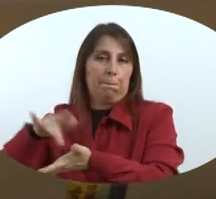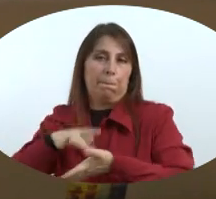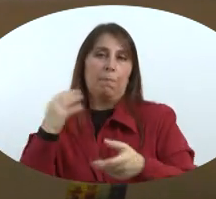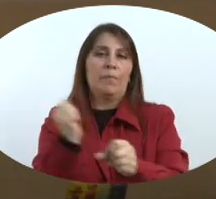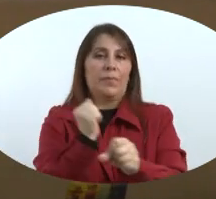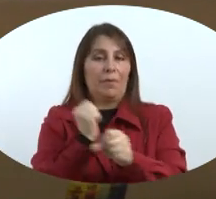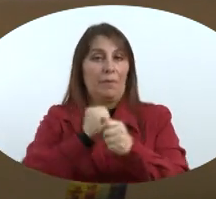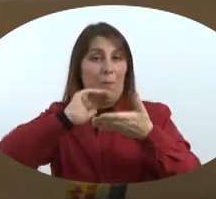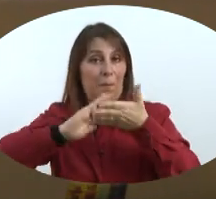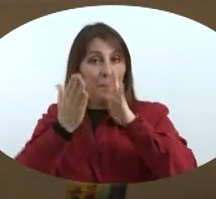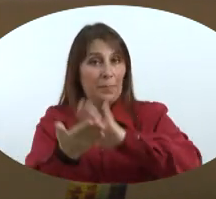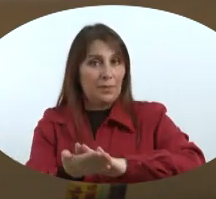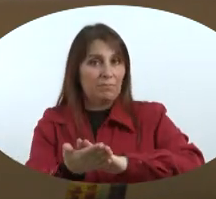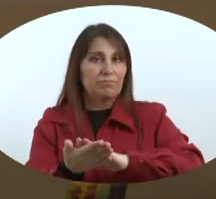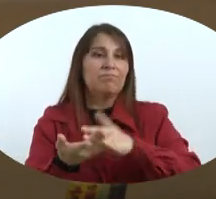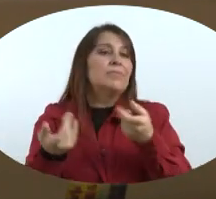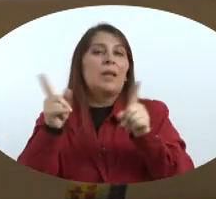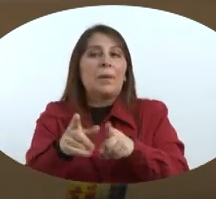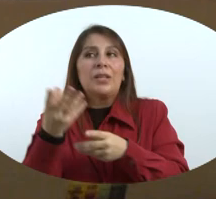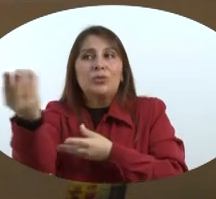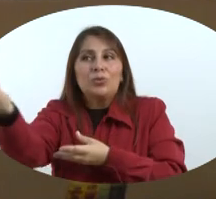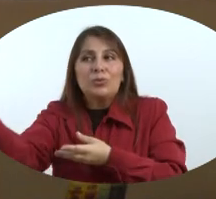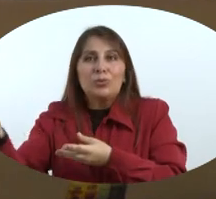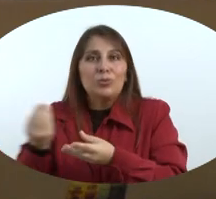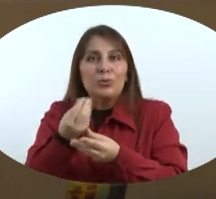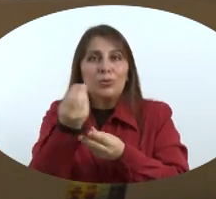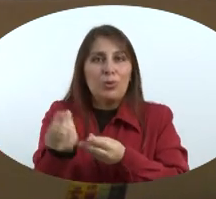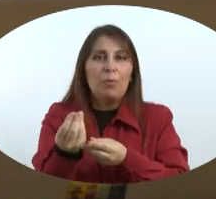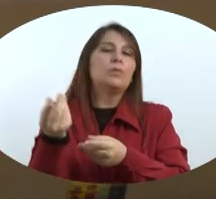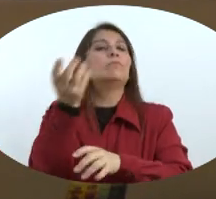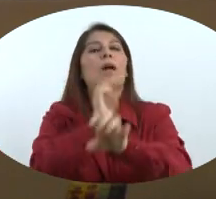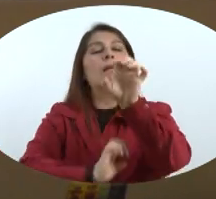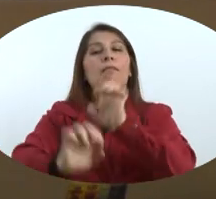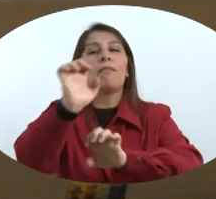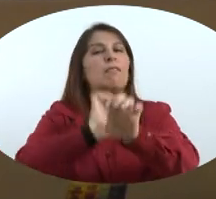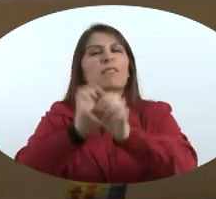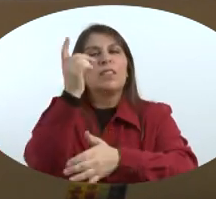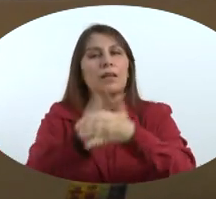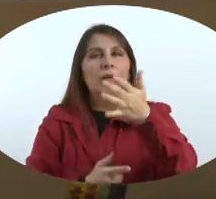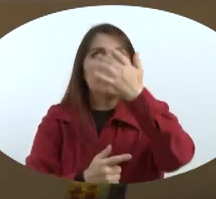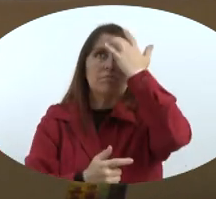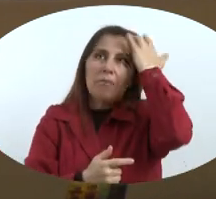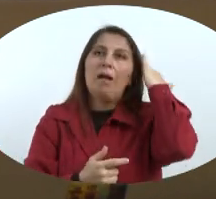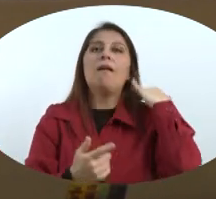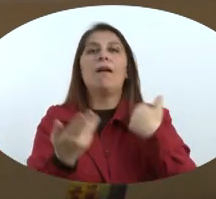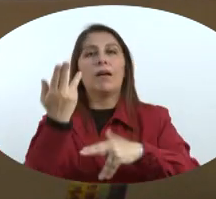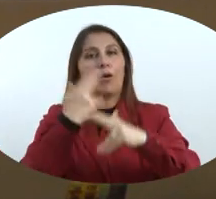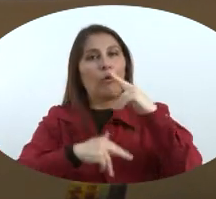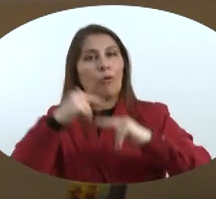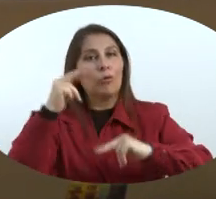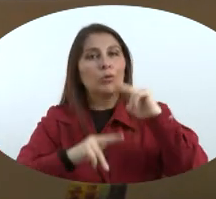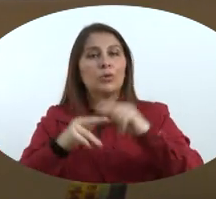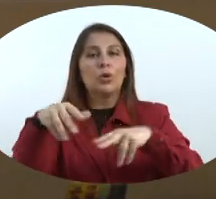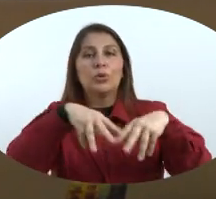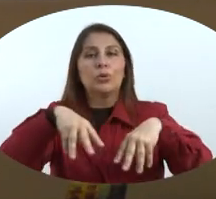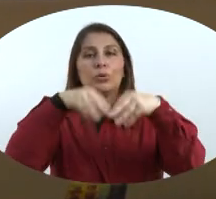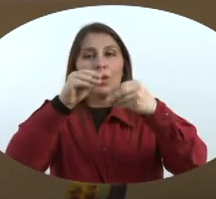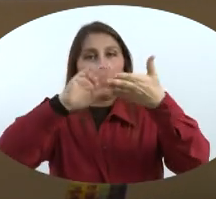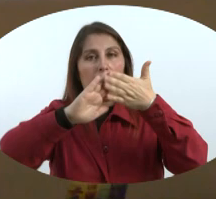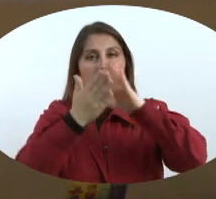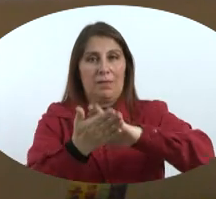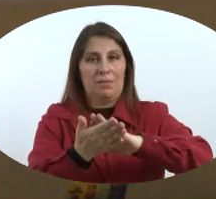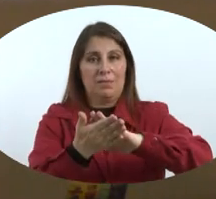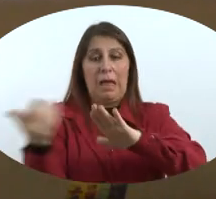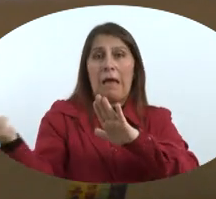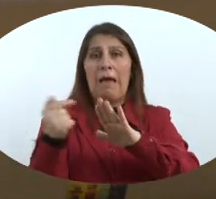nuestro trabajo de paz se han caracterizado por la defensa de una construcción de una sociedad en paz